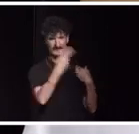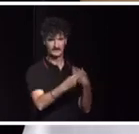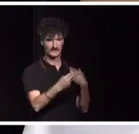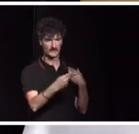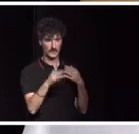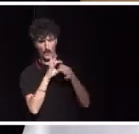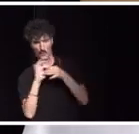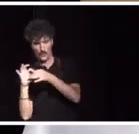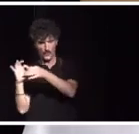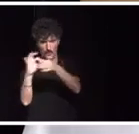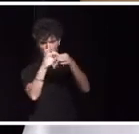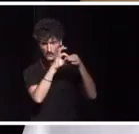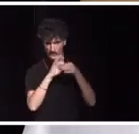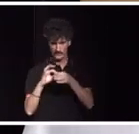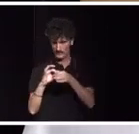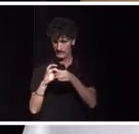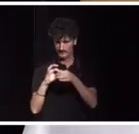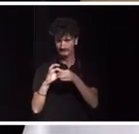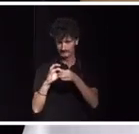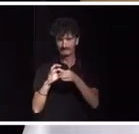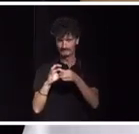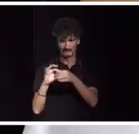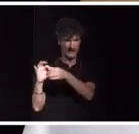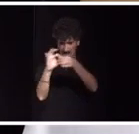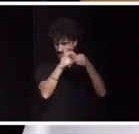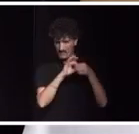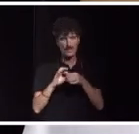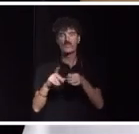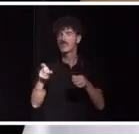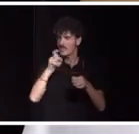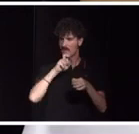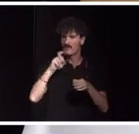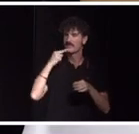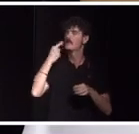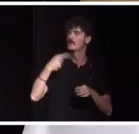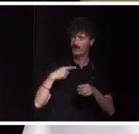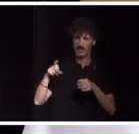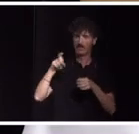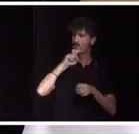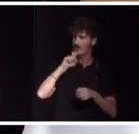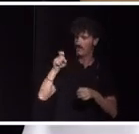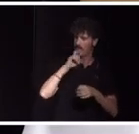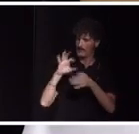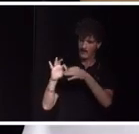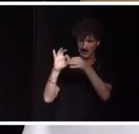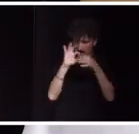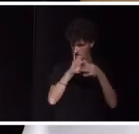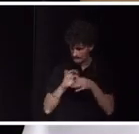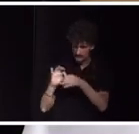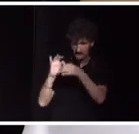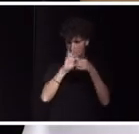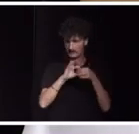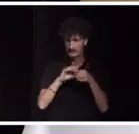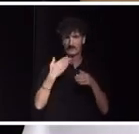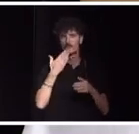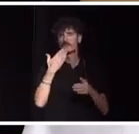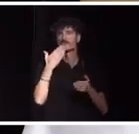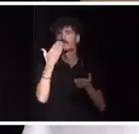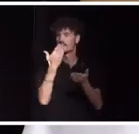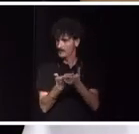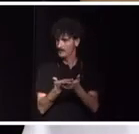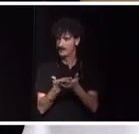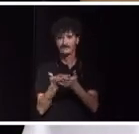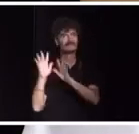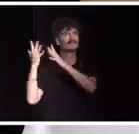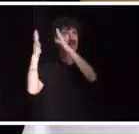la unidad, aunque nos lo han puesto bastante difícil muchas veces. Así que, nada, pido pues un aplauso